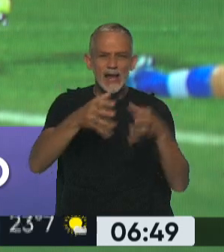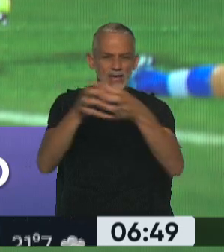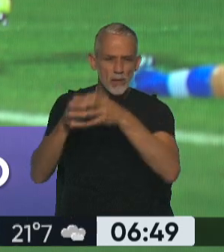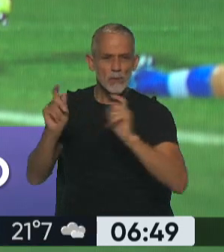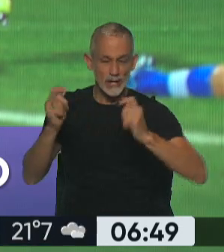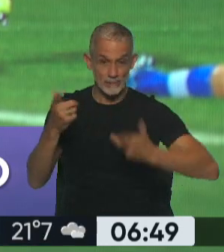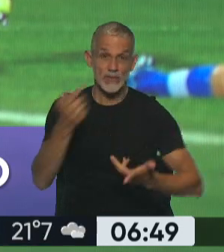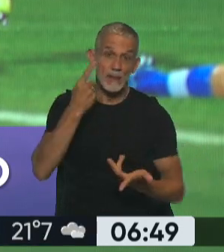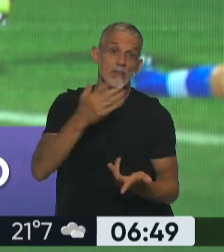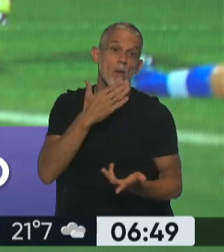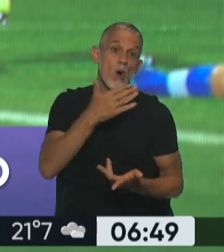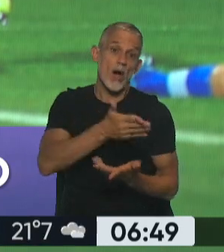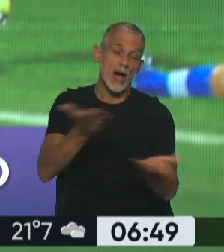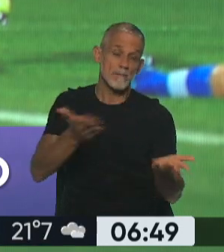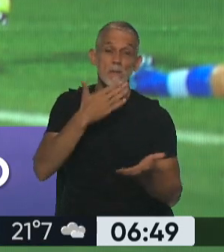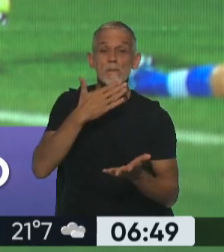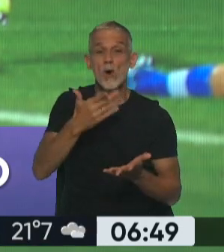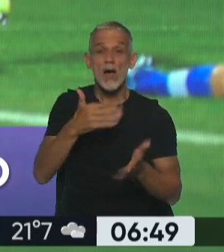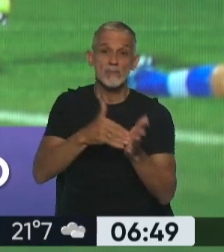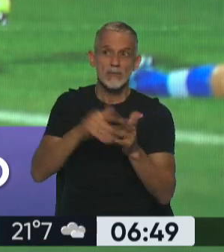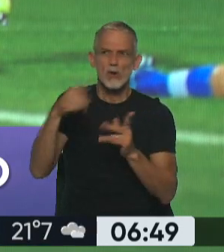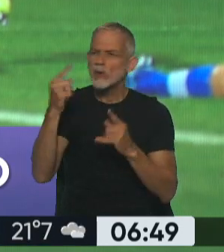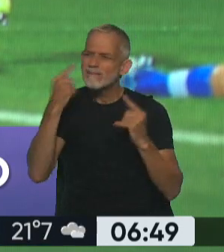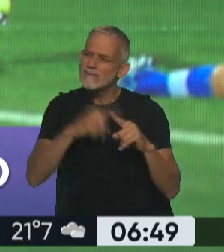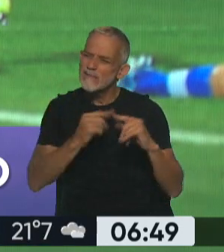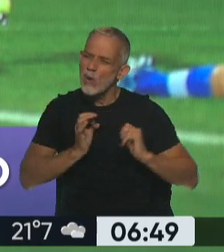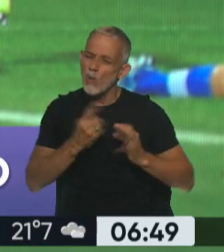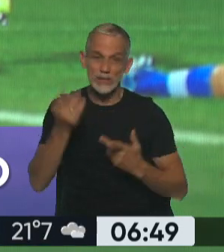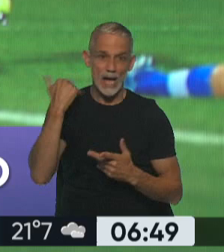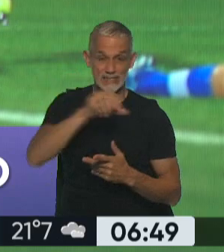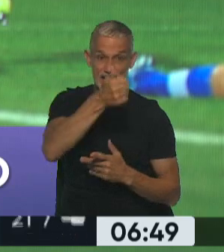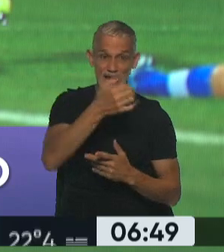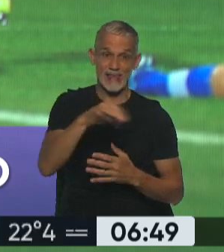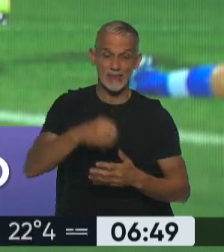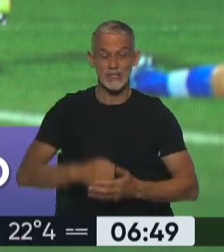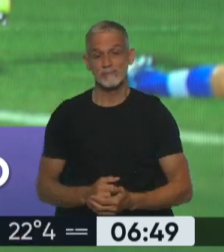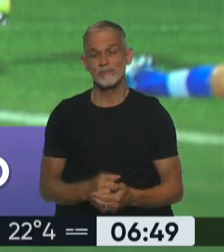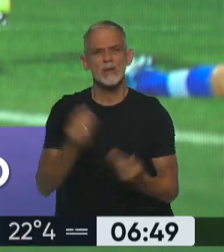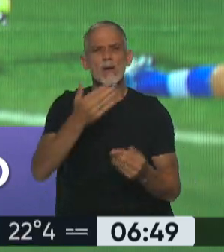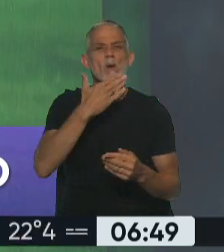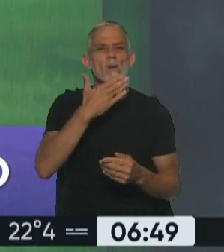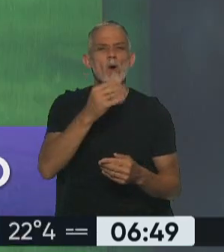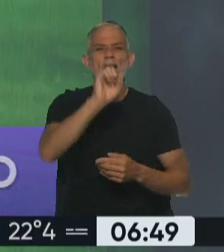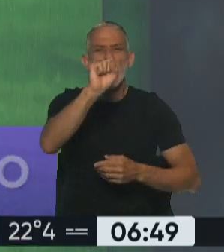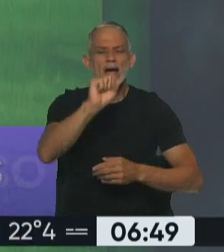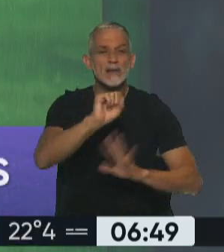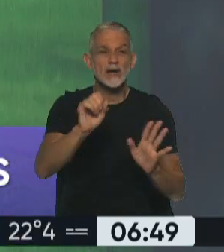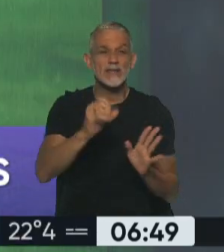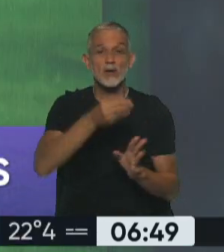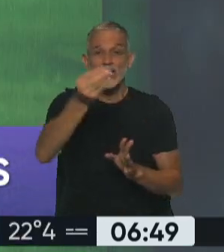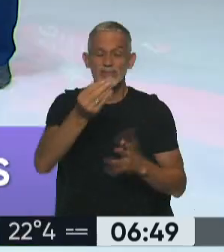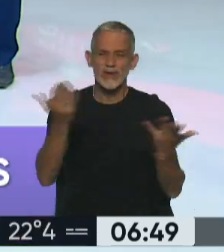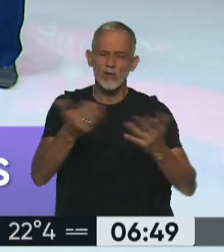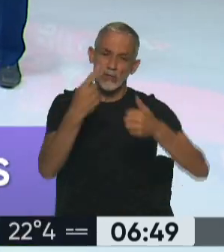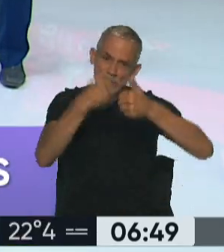A ver la vida de Boca, ¿no? Que Boca depende de otros resultados, pero tenía que ganar ayer para tener expectativas. ¿Qué tiene concretas? Que pasar para que Boca... Mira, tantas cosas, bueno, que mejor que